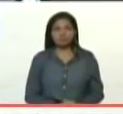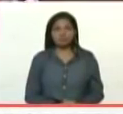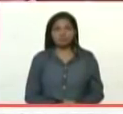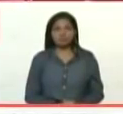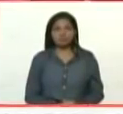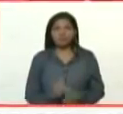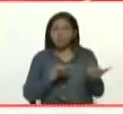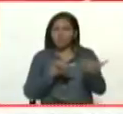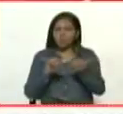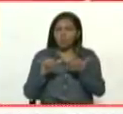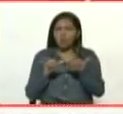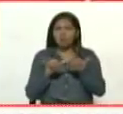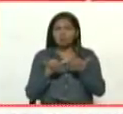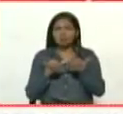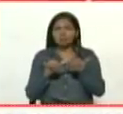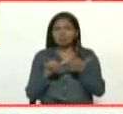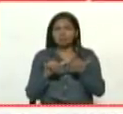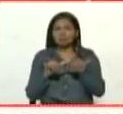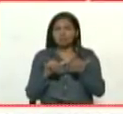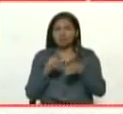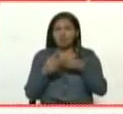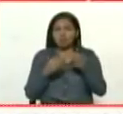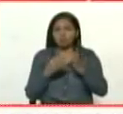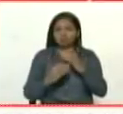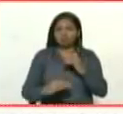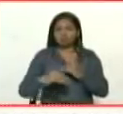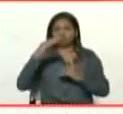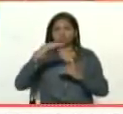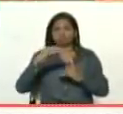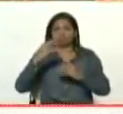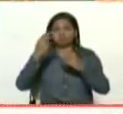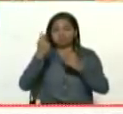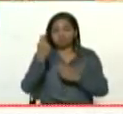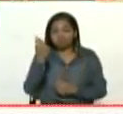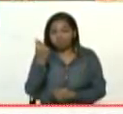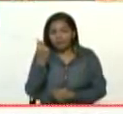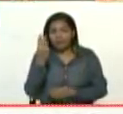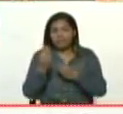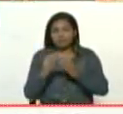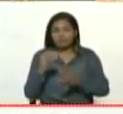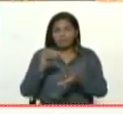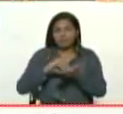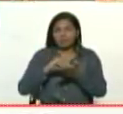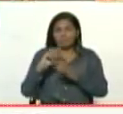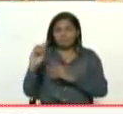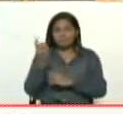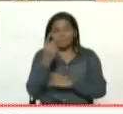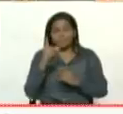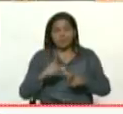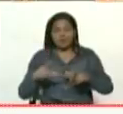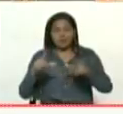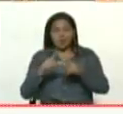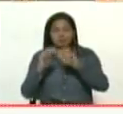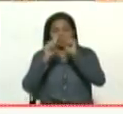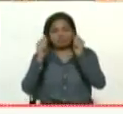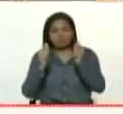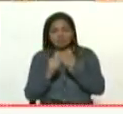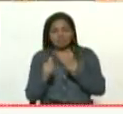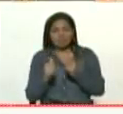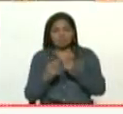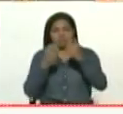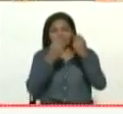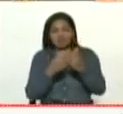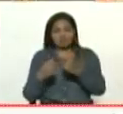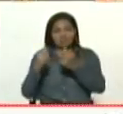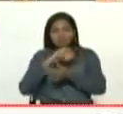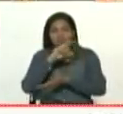Igualmente, en el activo total, el incremento de los activos totales lo posiciona como el primer lugar del sistema financiero